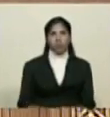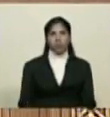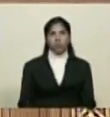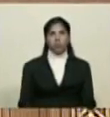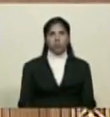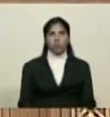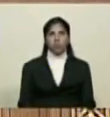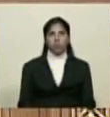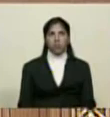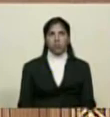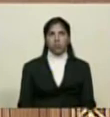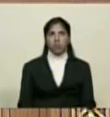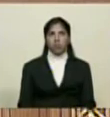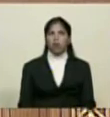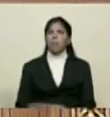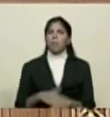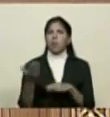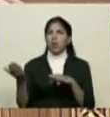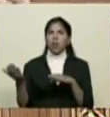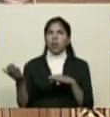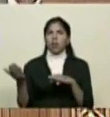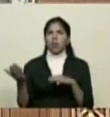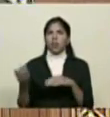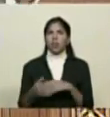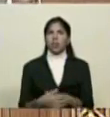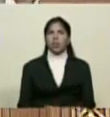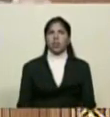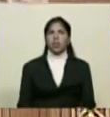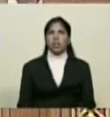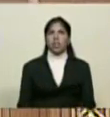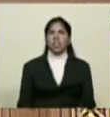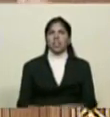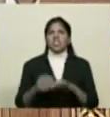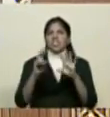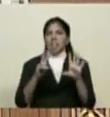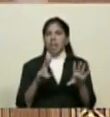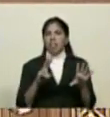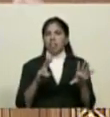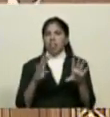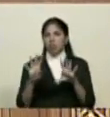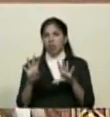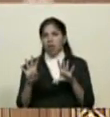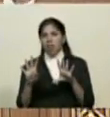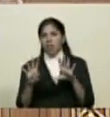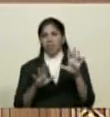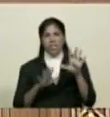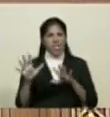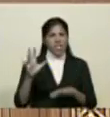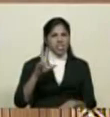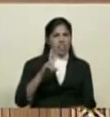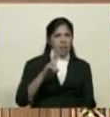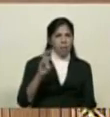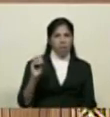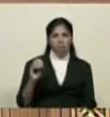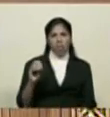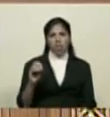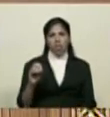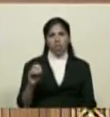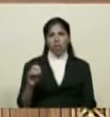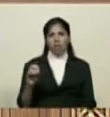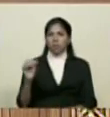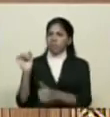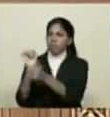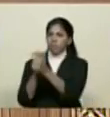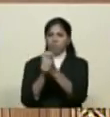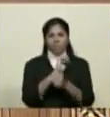hay investigaciones. ¿Por qué no hubo al menos 7, 9, 10, 15, 20 órdenes de aprehensión